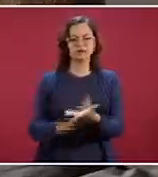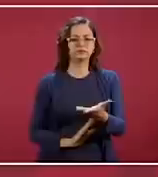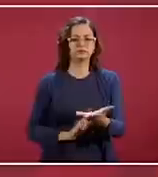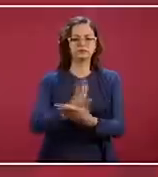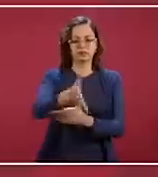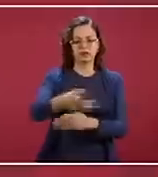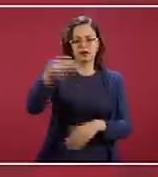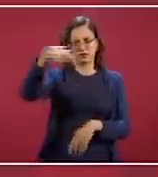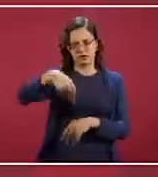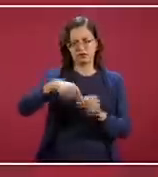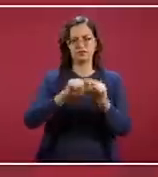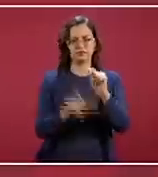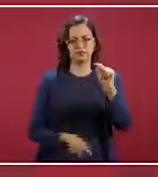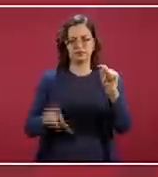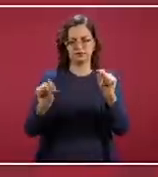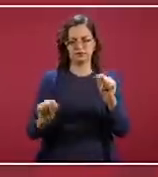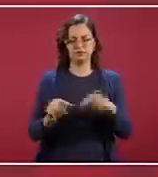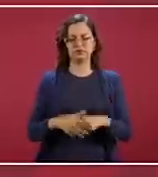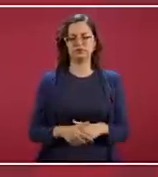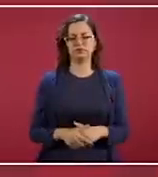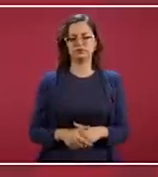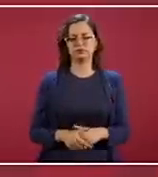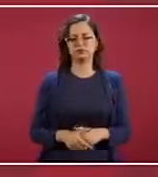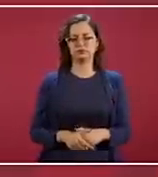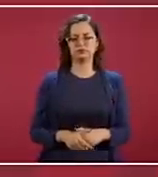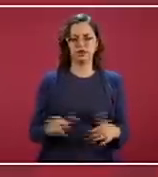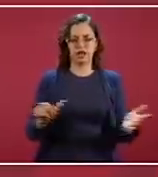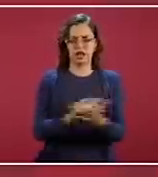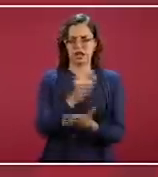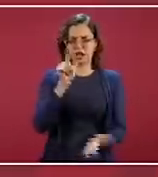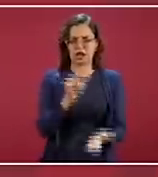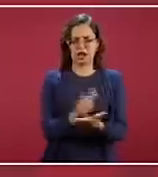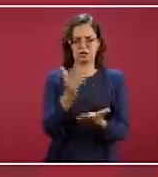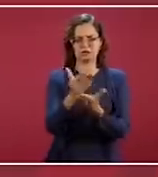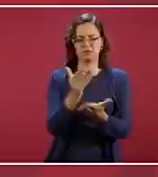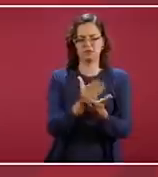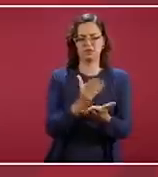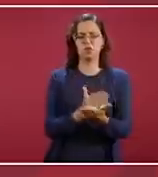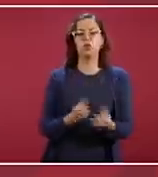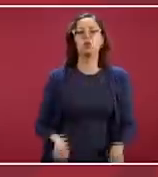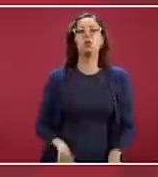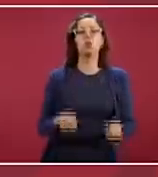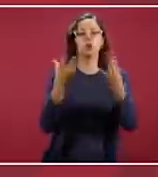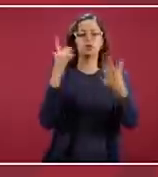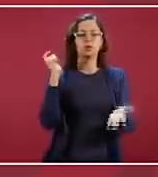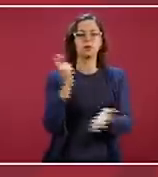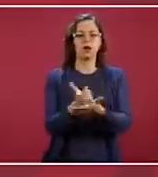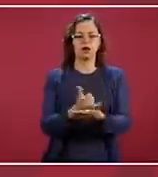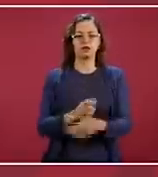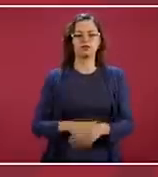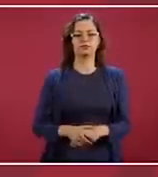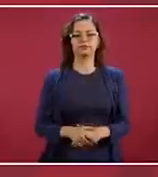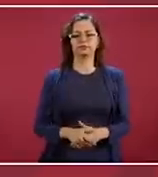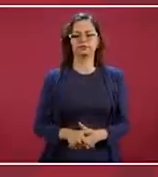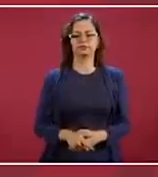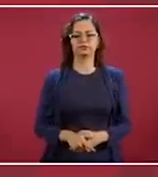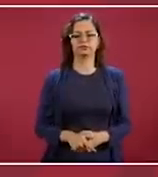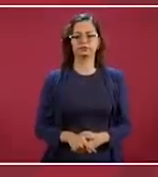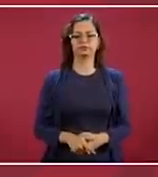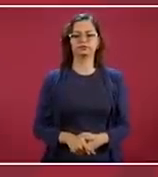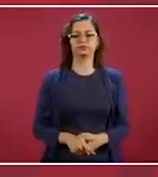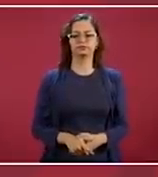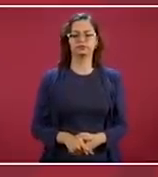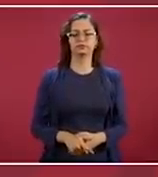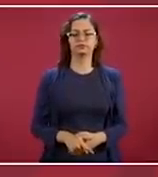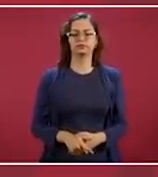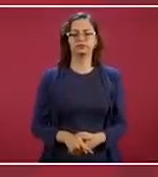Nuestros paisanos, o sea, de acuerdo a la ley, cuánto es. Y esto de